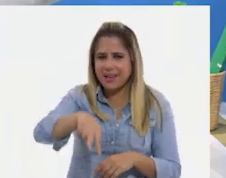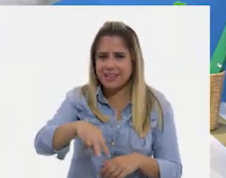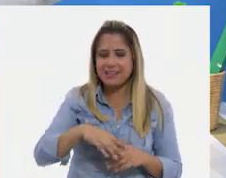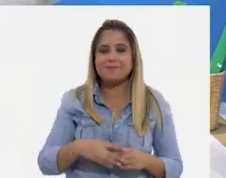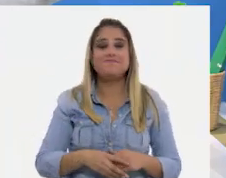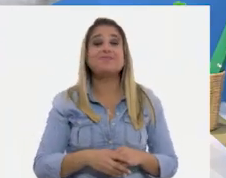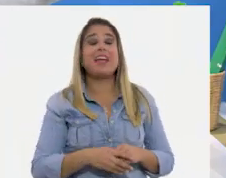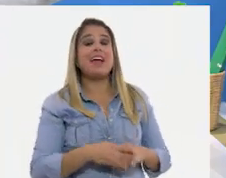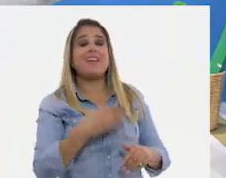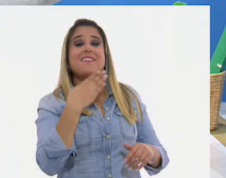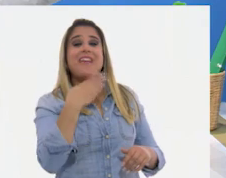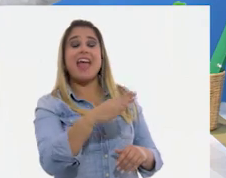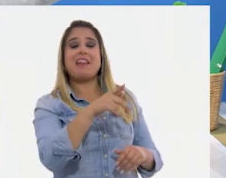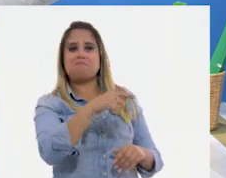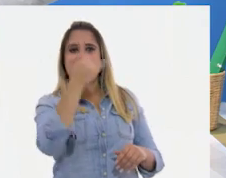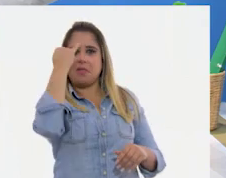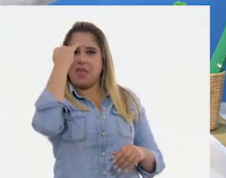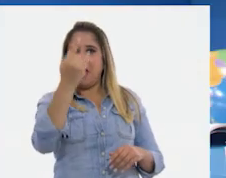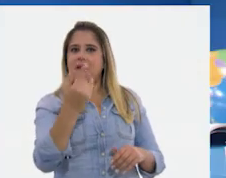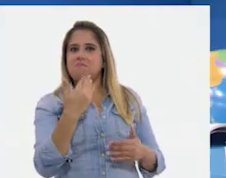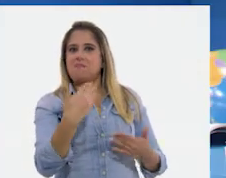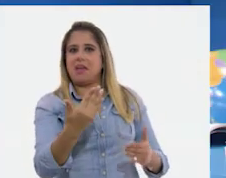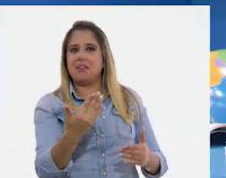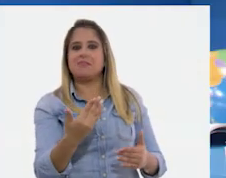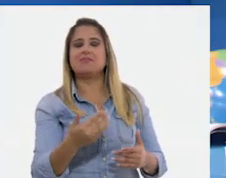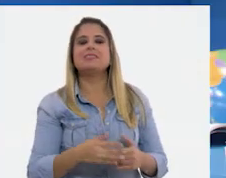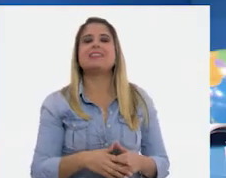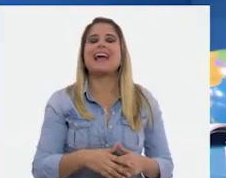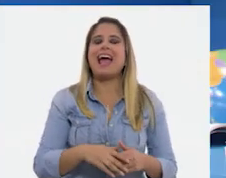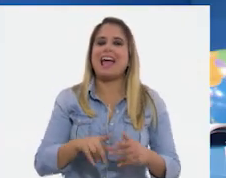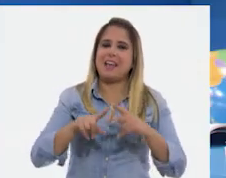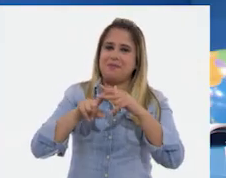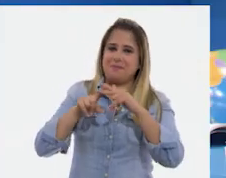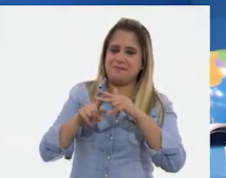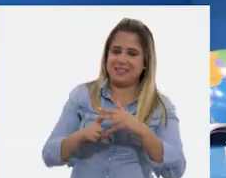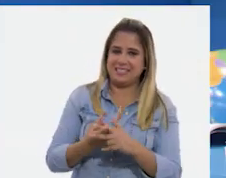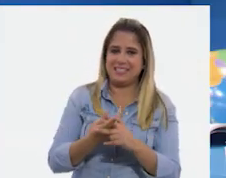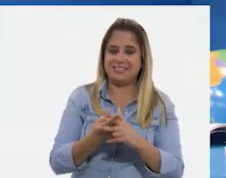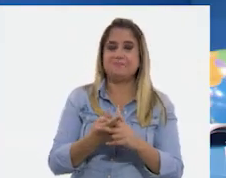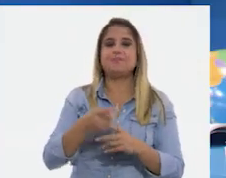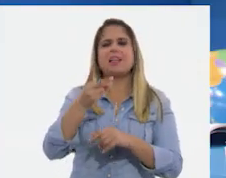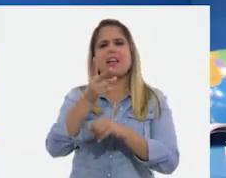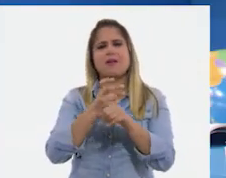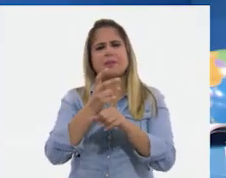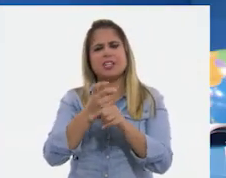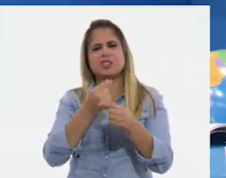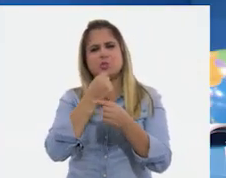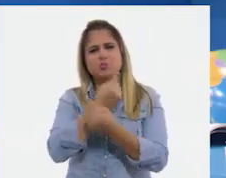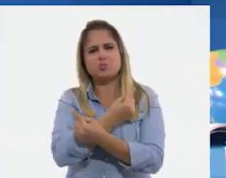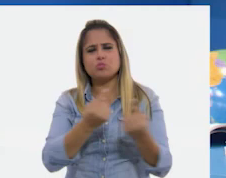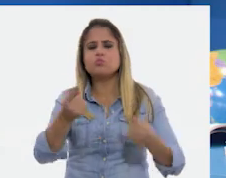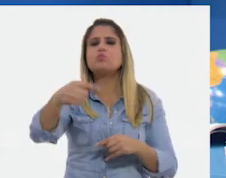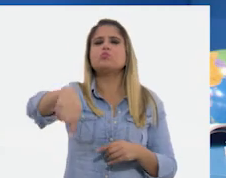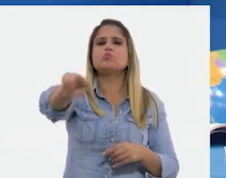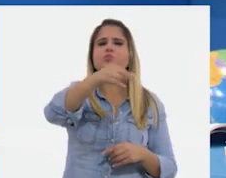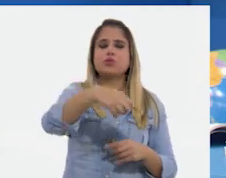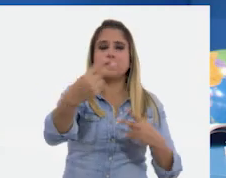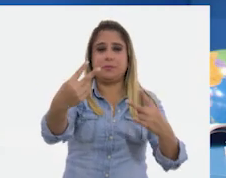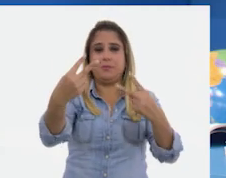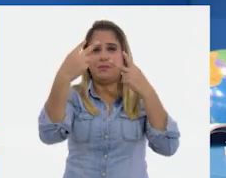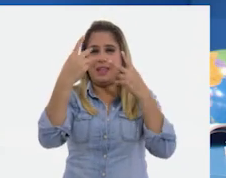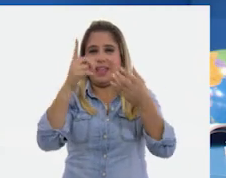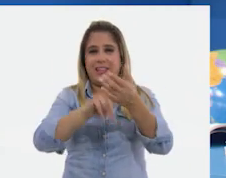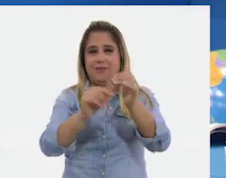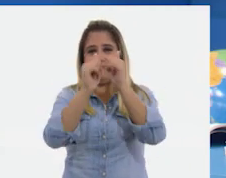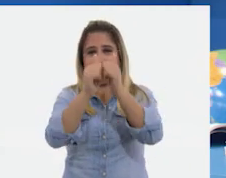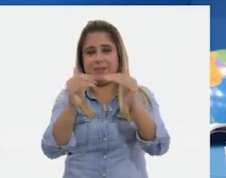Muy bien, me encanta la idea. Pues vamos a comenzar. Invitamos a los niños y niñas que nos acompañan desde casa